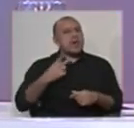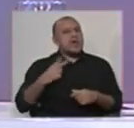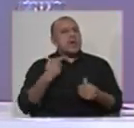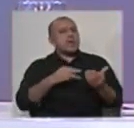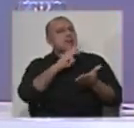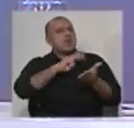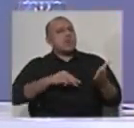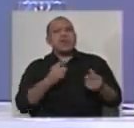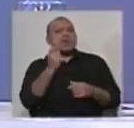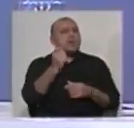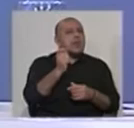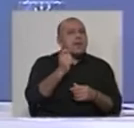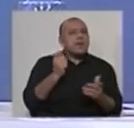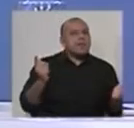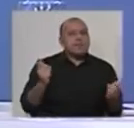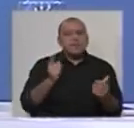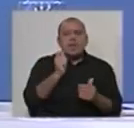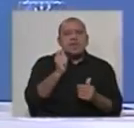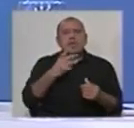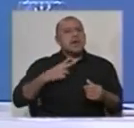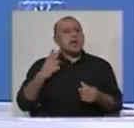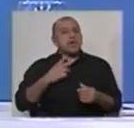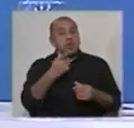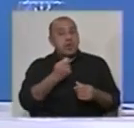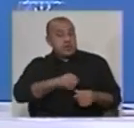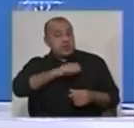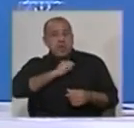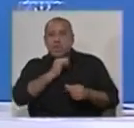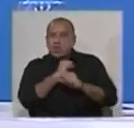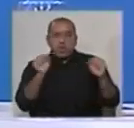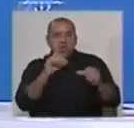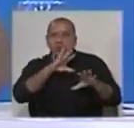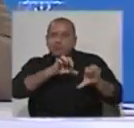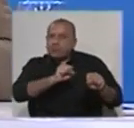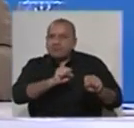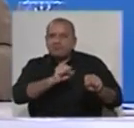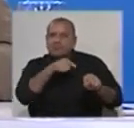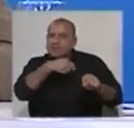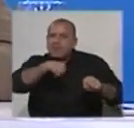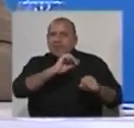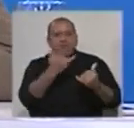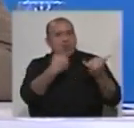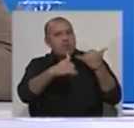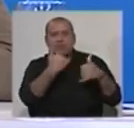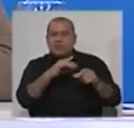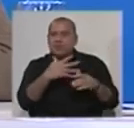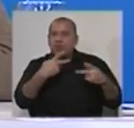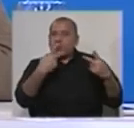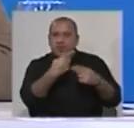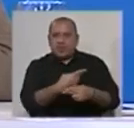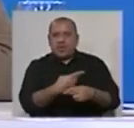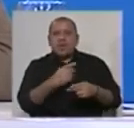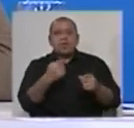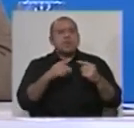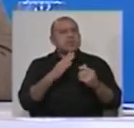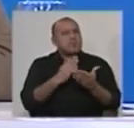si se transforma un estado independiente españa no podría acceder a los datos de andorra muchas veces hay algo comercial hay algo económico